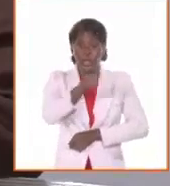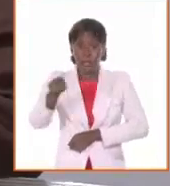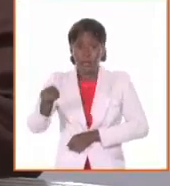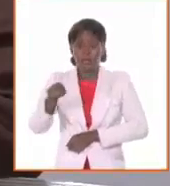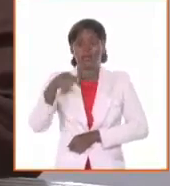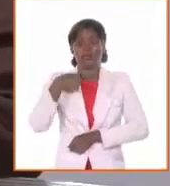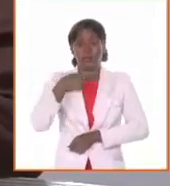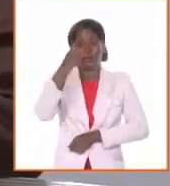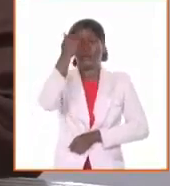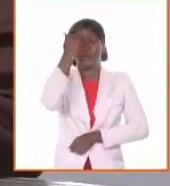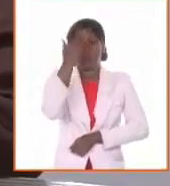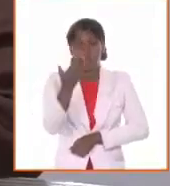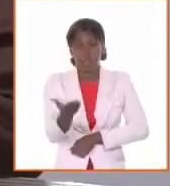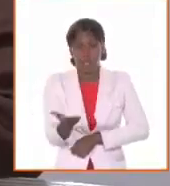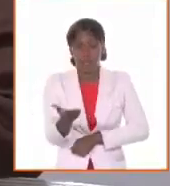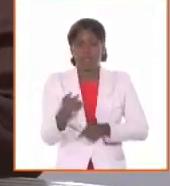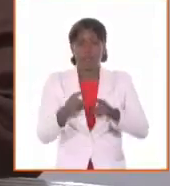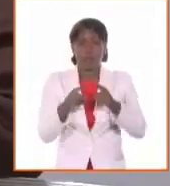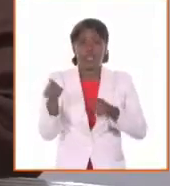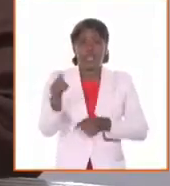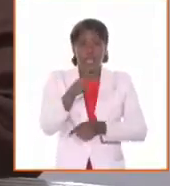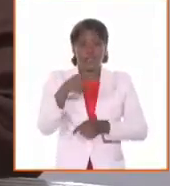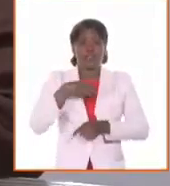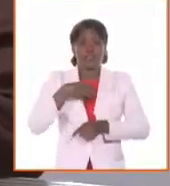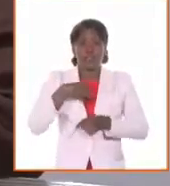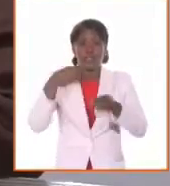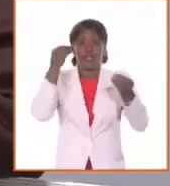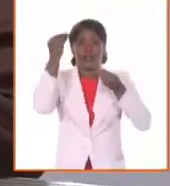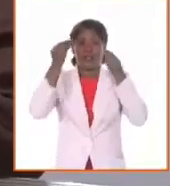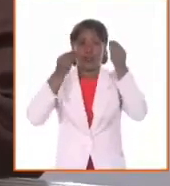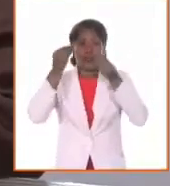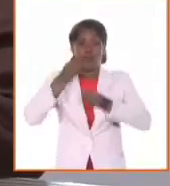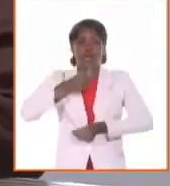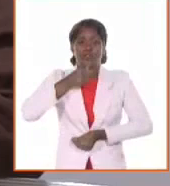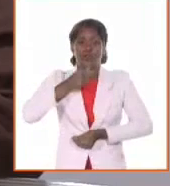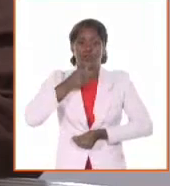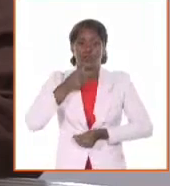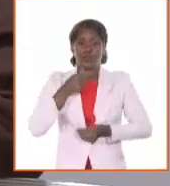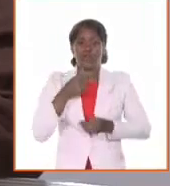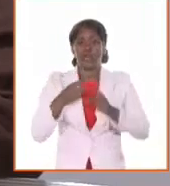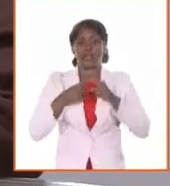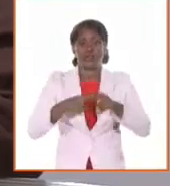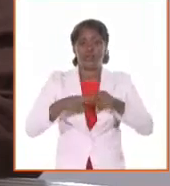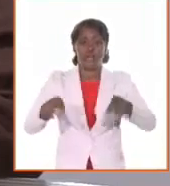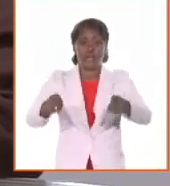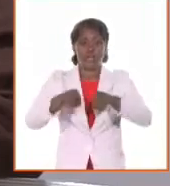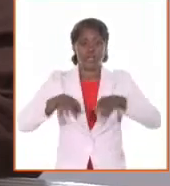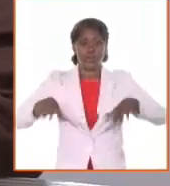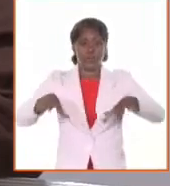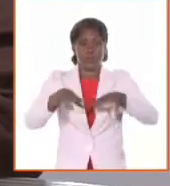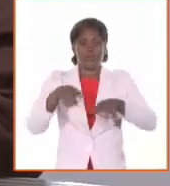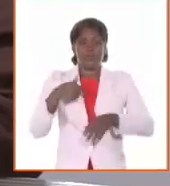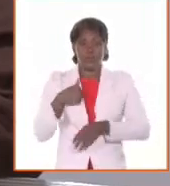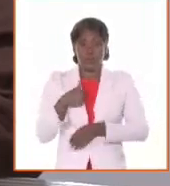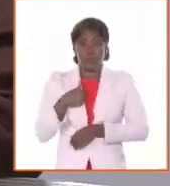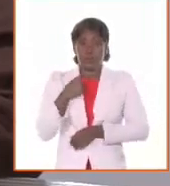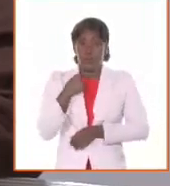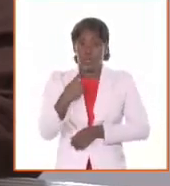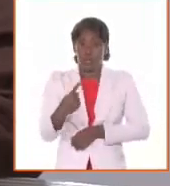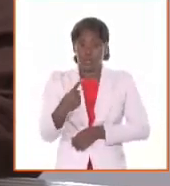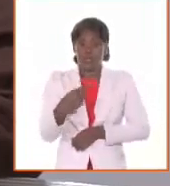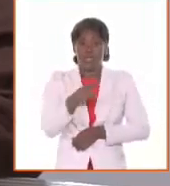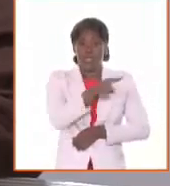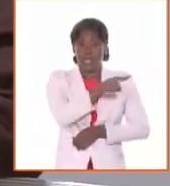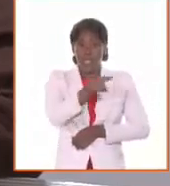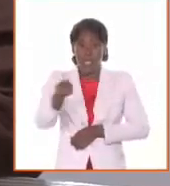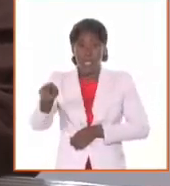yo creo que eso lleva un agradecimiento de nuestra parte todas decirles que todas fueron leídas todos